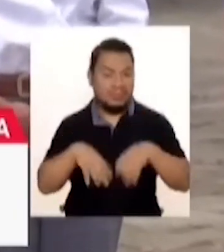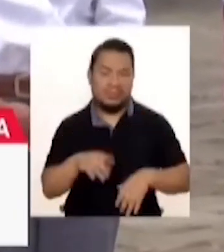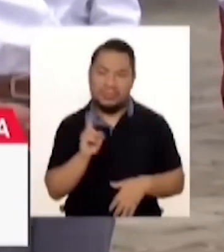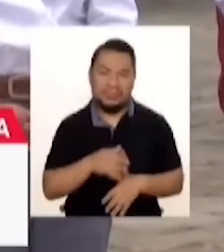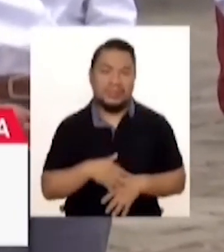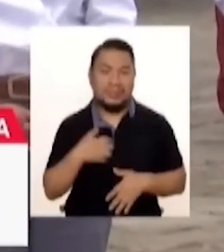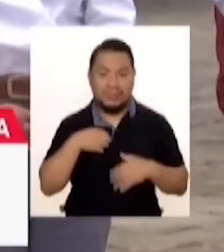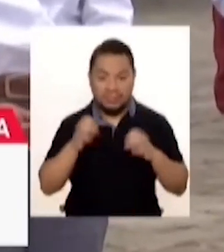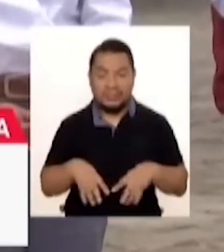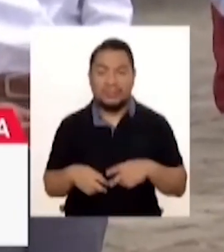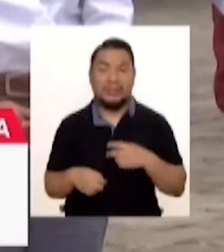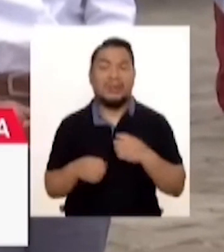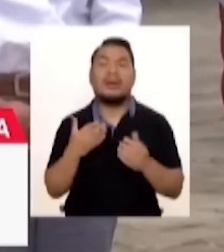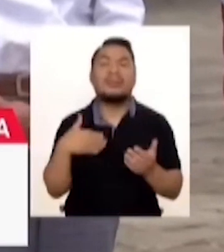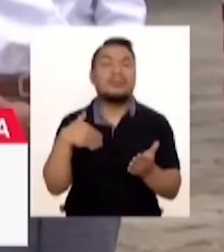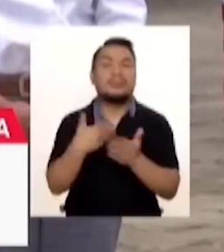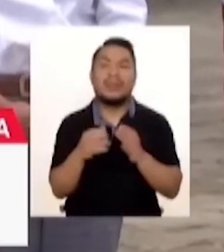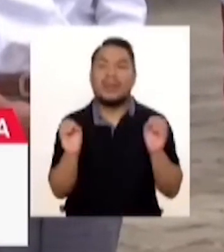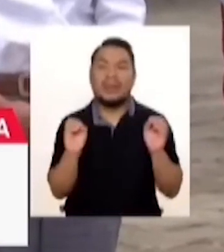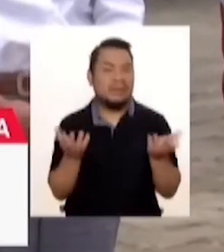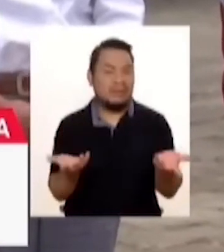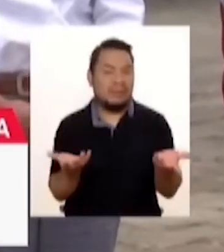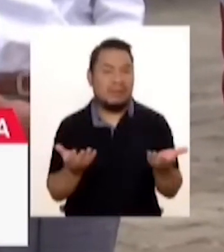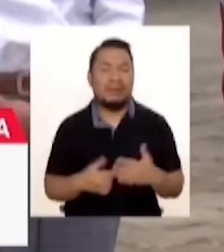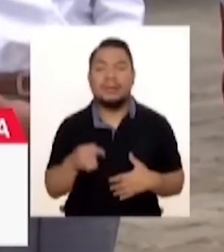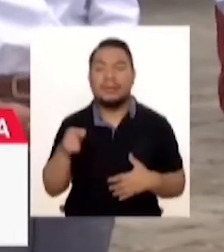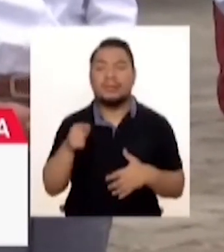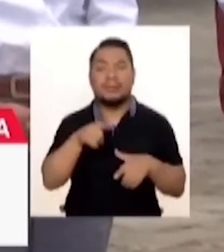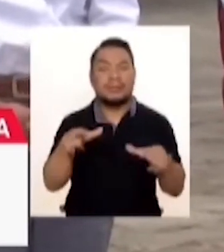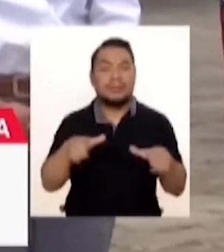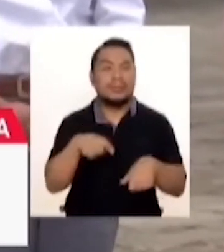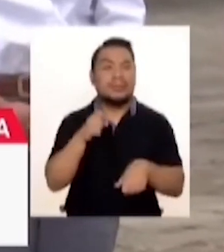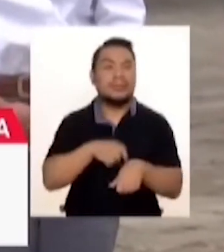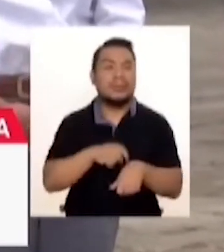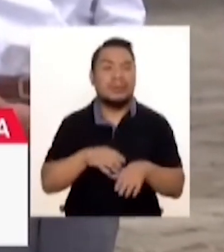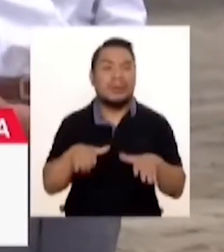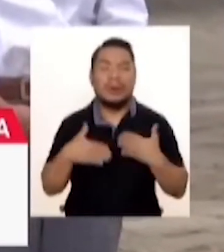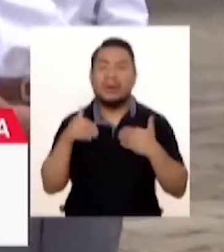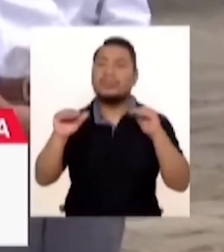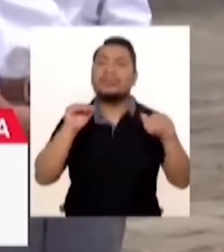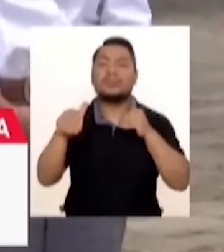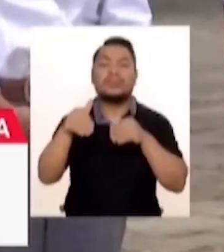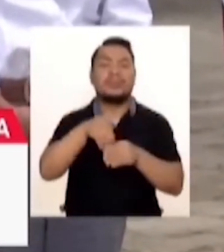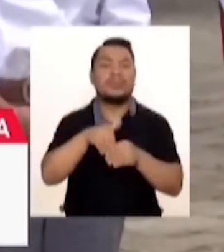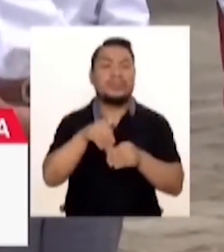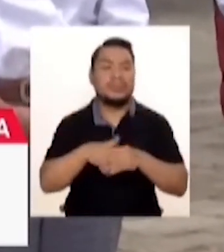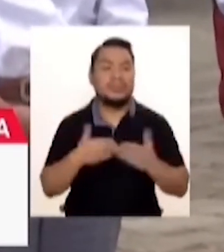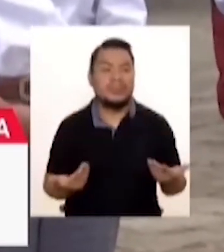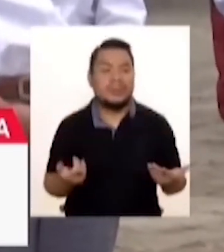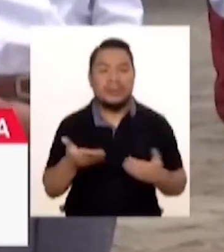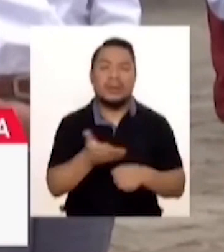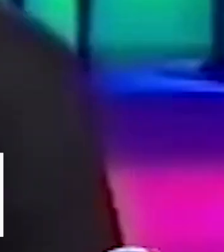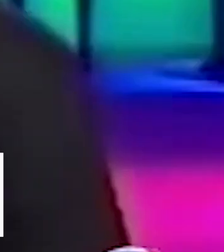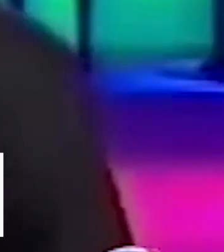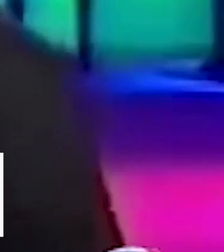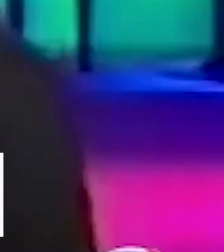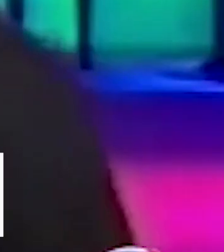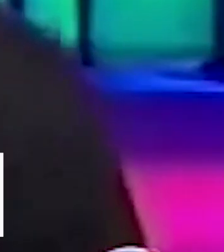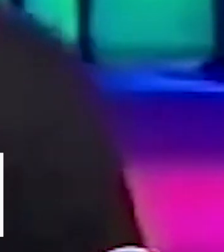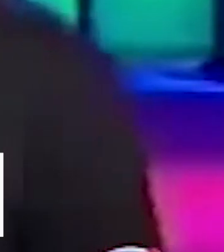no acelera absolutamente nada, ni siquiera el espacio de tiempo para poder convocar a unas elecciones adelantadas.